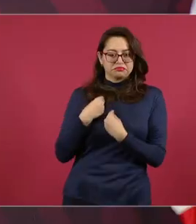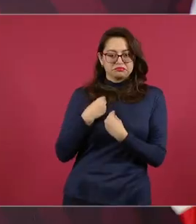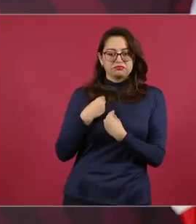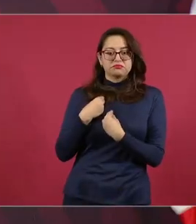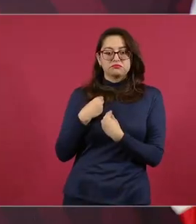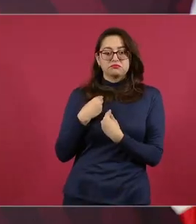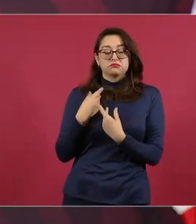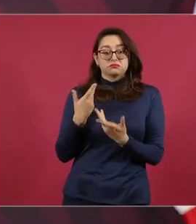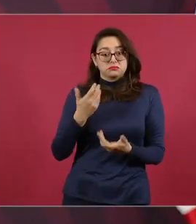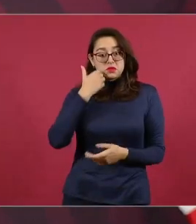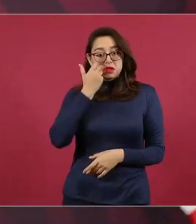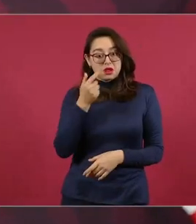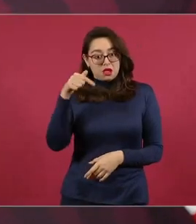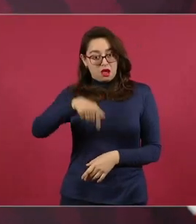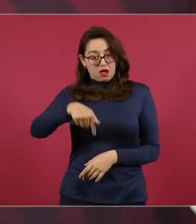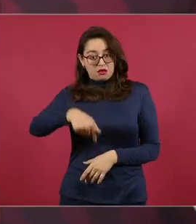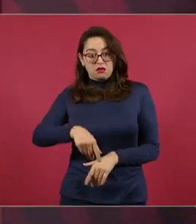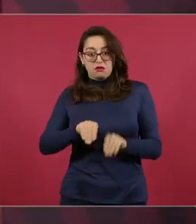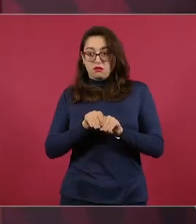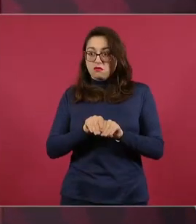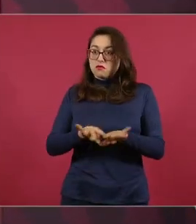si hace falta,